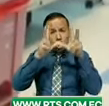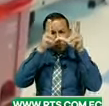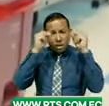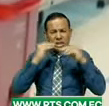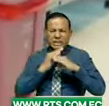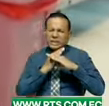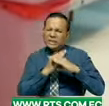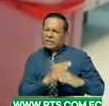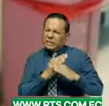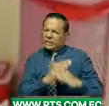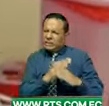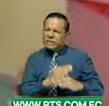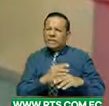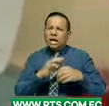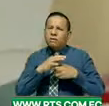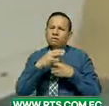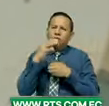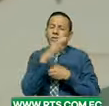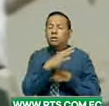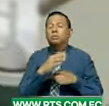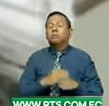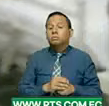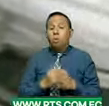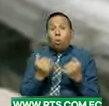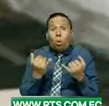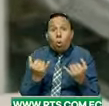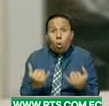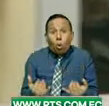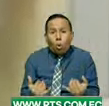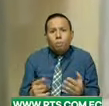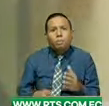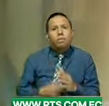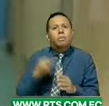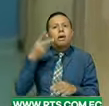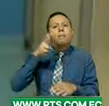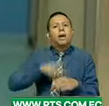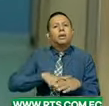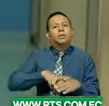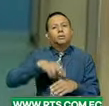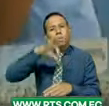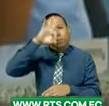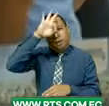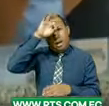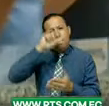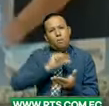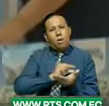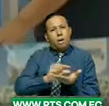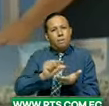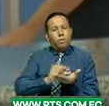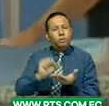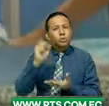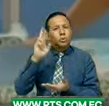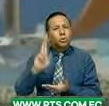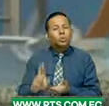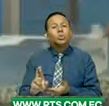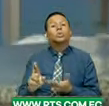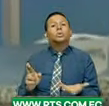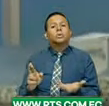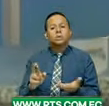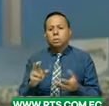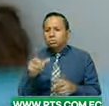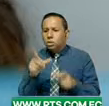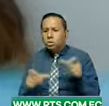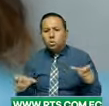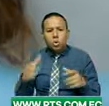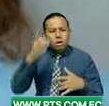contra la pandemia. Hoy, por primera vez en el Hospital Guasmo Sur, ubicado en Guayaquil, no se registraron pacientes